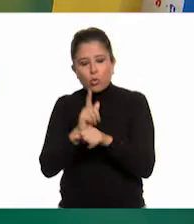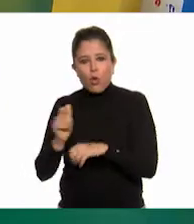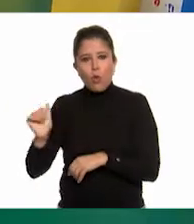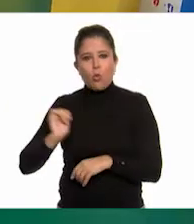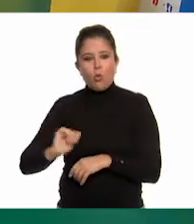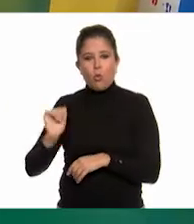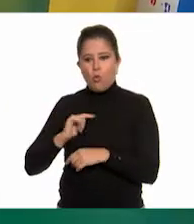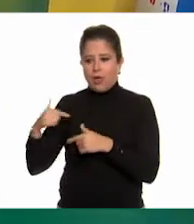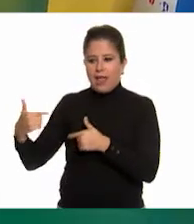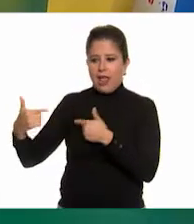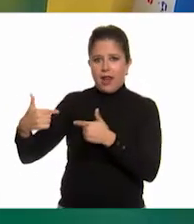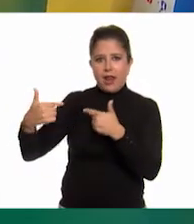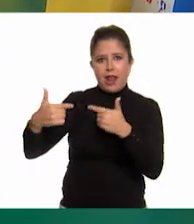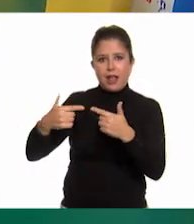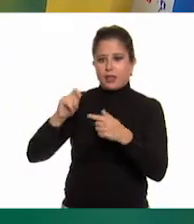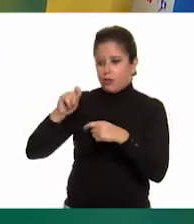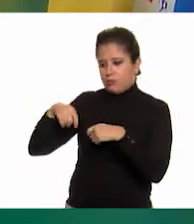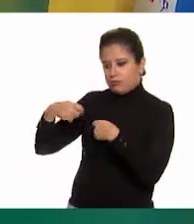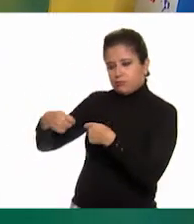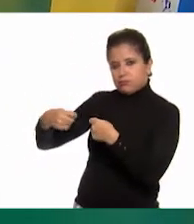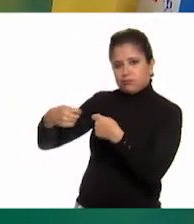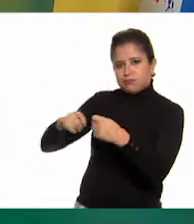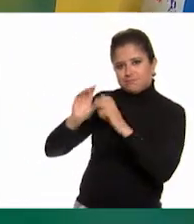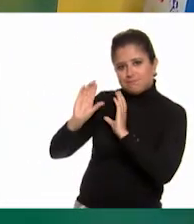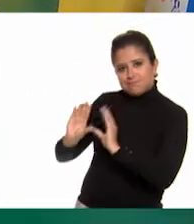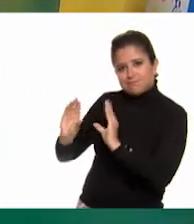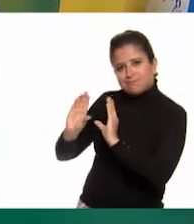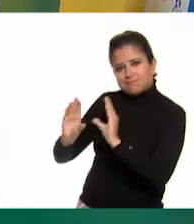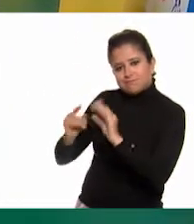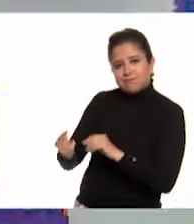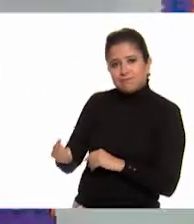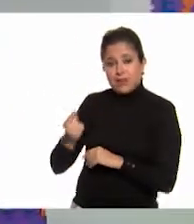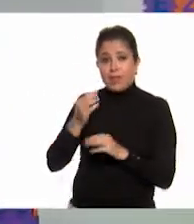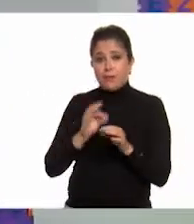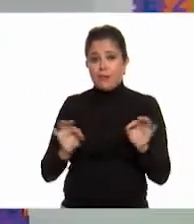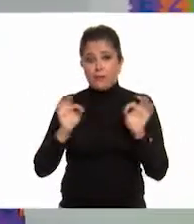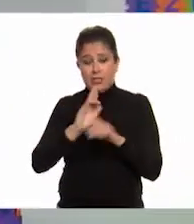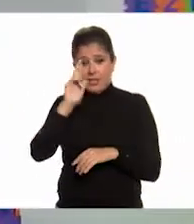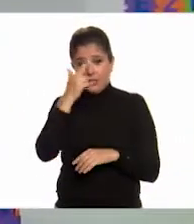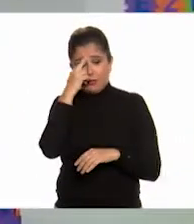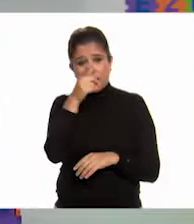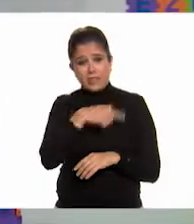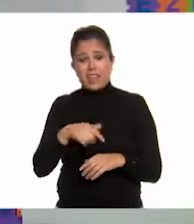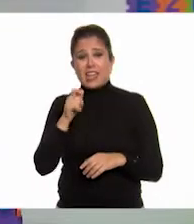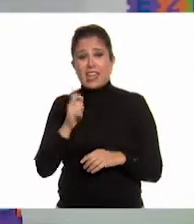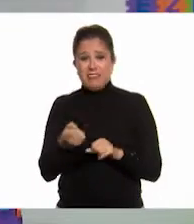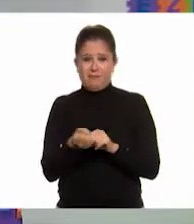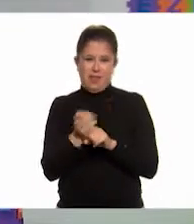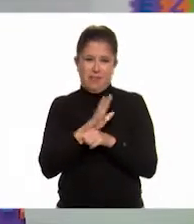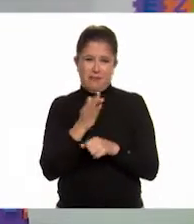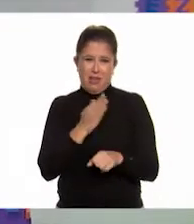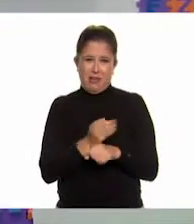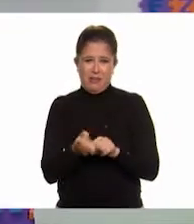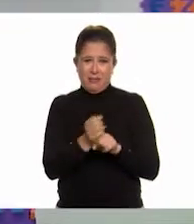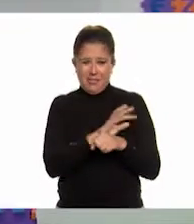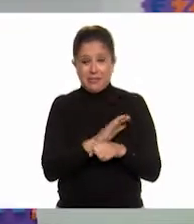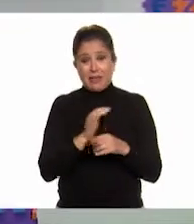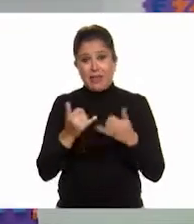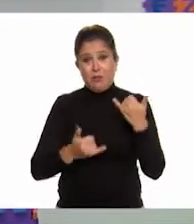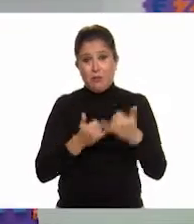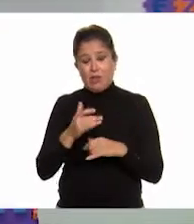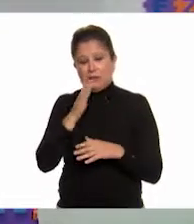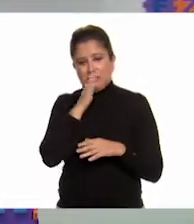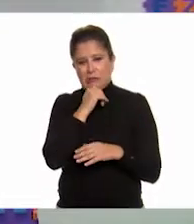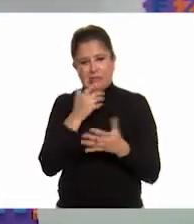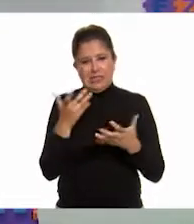también de generaciones. Así es. Y es importante recordar que ahorita, como estamos en época de pandemia, estos juegos quizá no los puedes